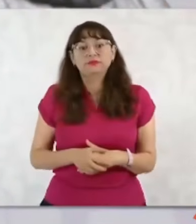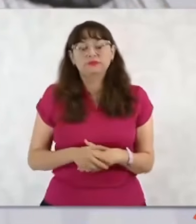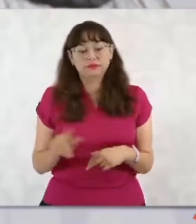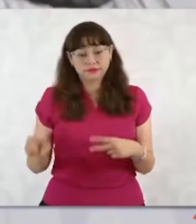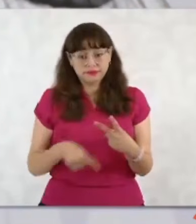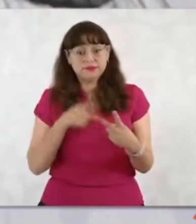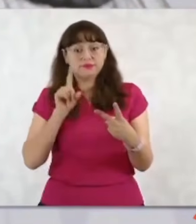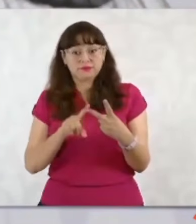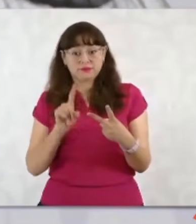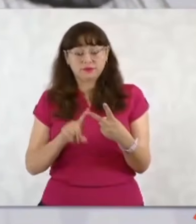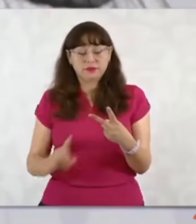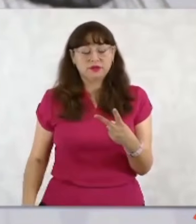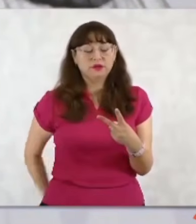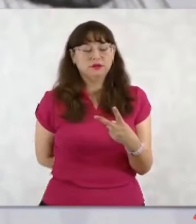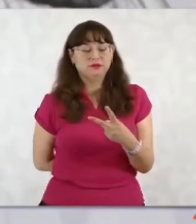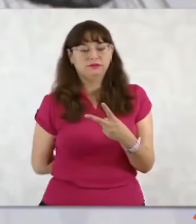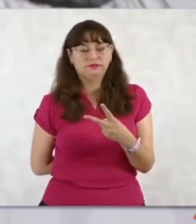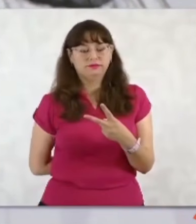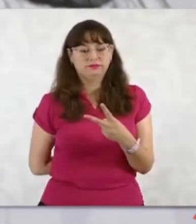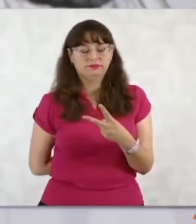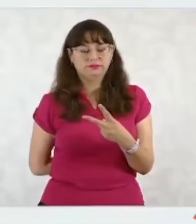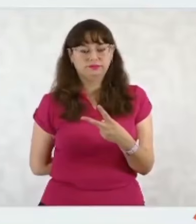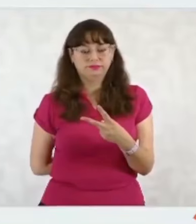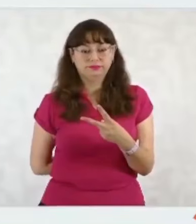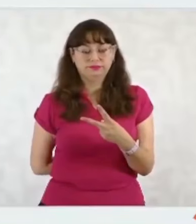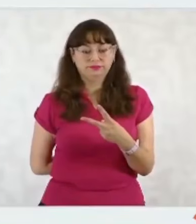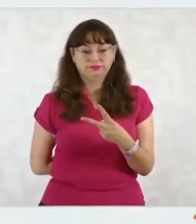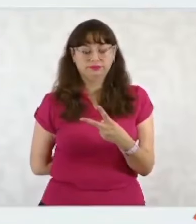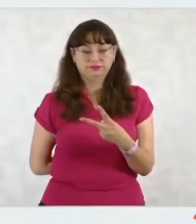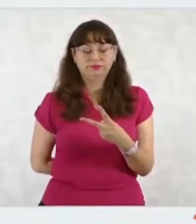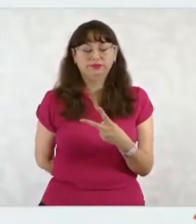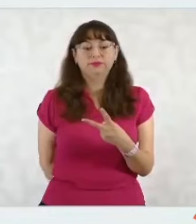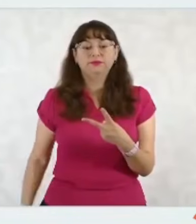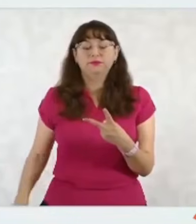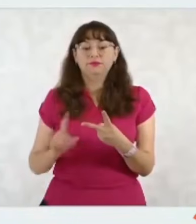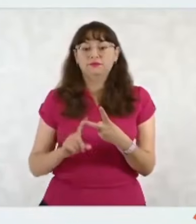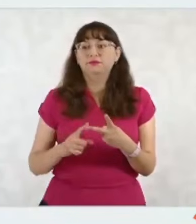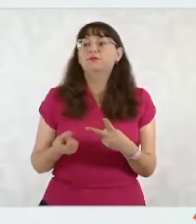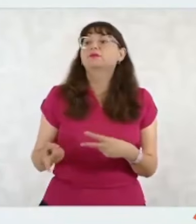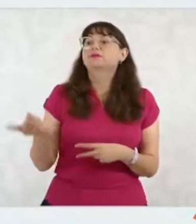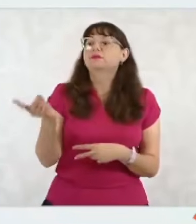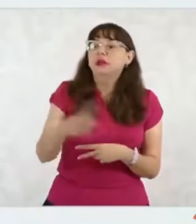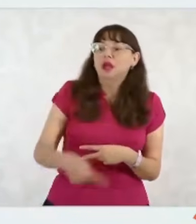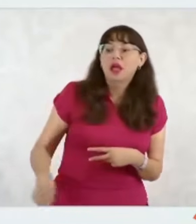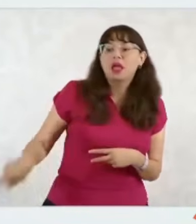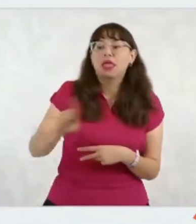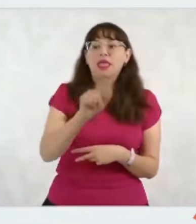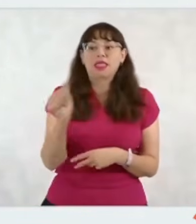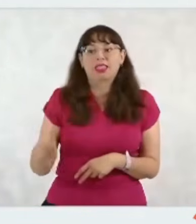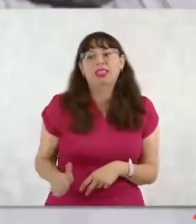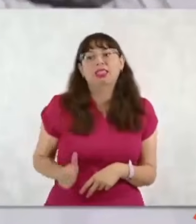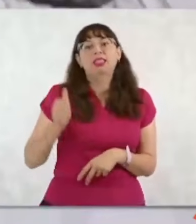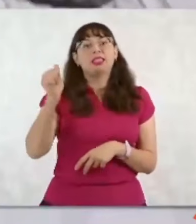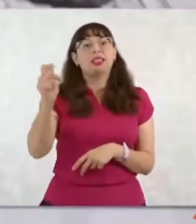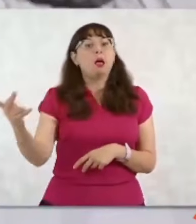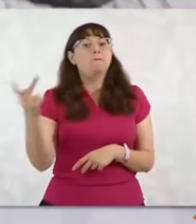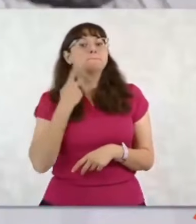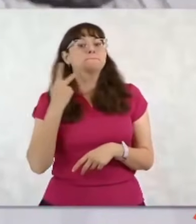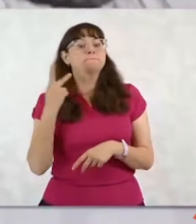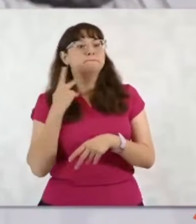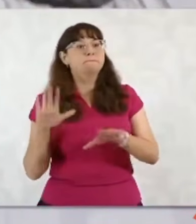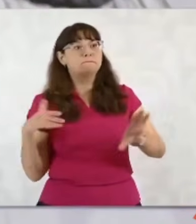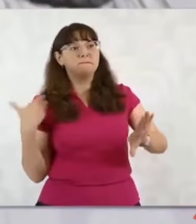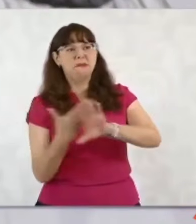ataque y el uso político que hace por lo menos unos sectores del gobierno de los